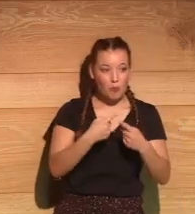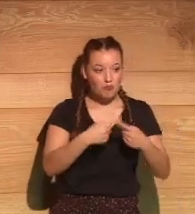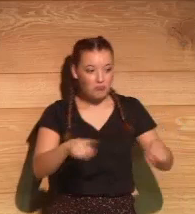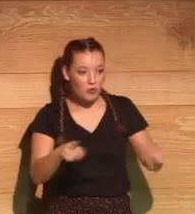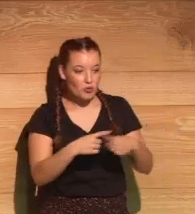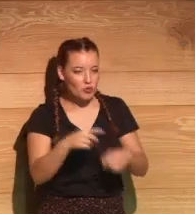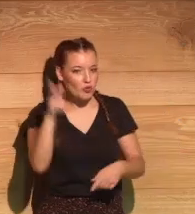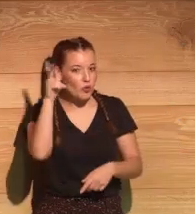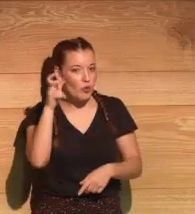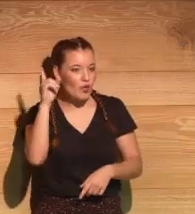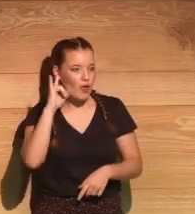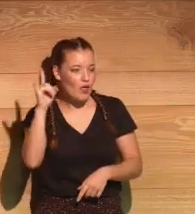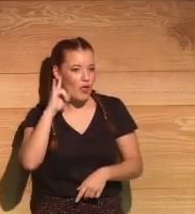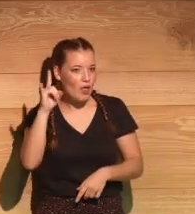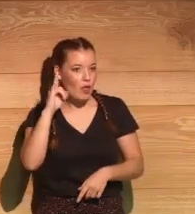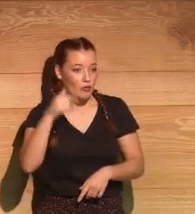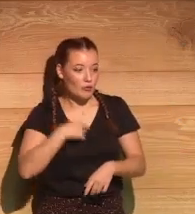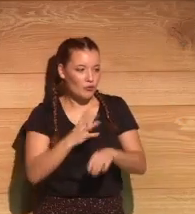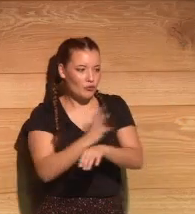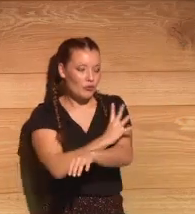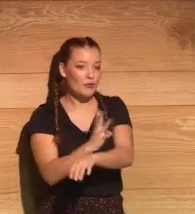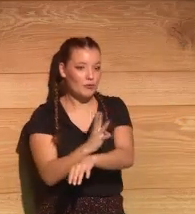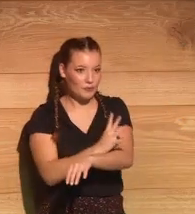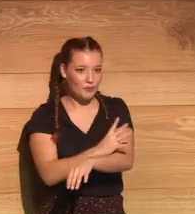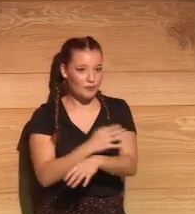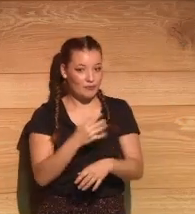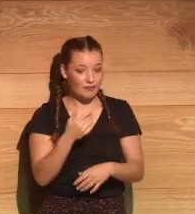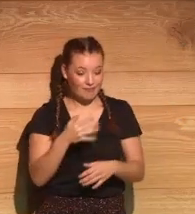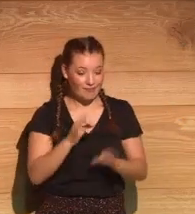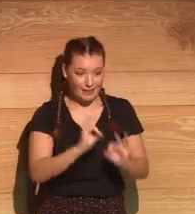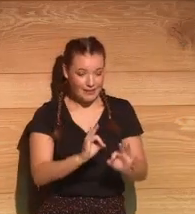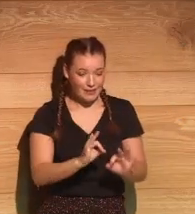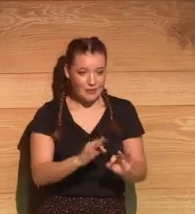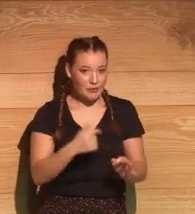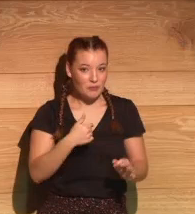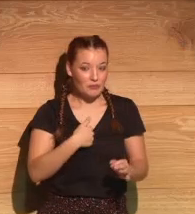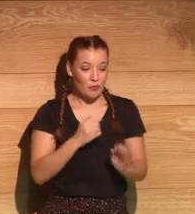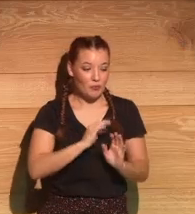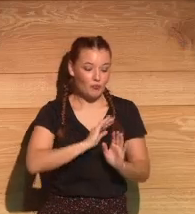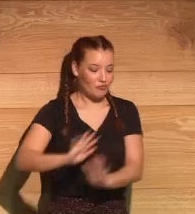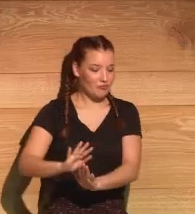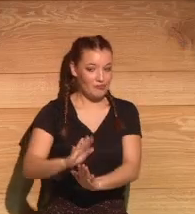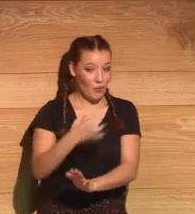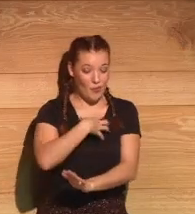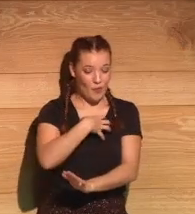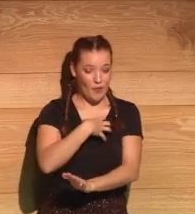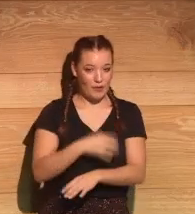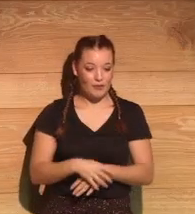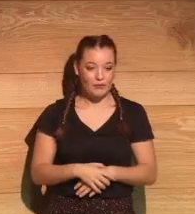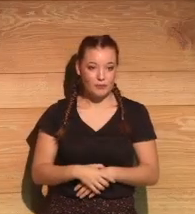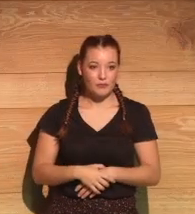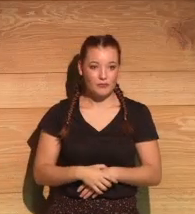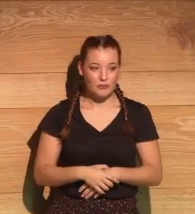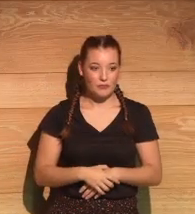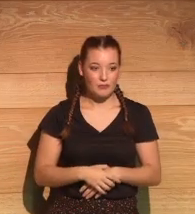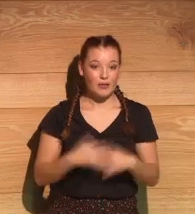pues de un blues pues que me ponen de pie, pues ya está, y esa es no puedo renunciar a ello. Con lo cual esa impronta es la que nos deja, ¿cuánto?